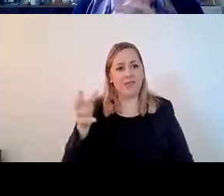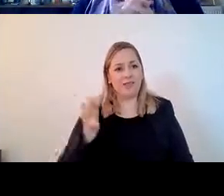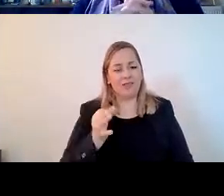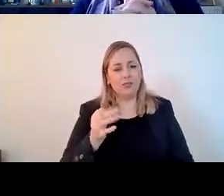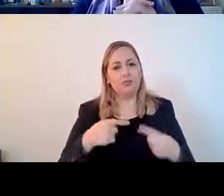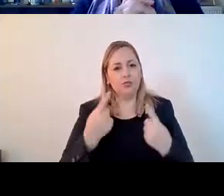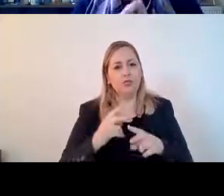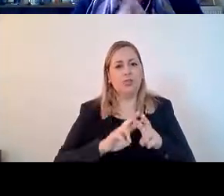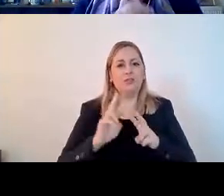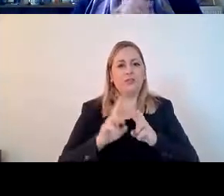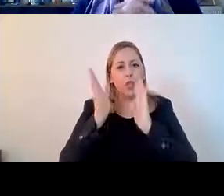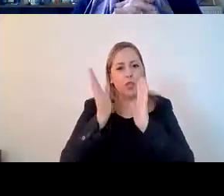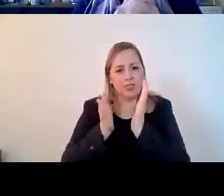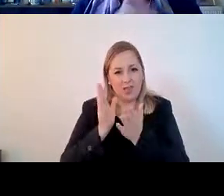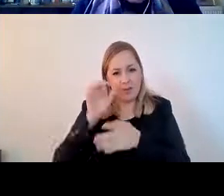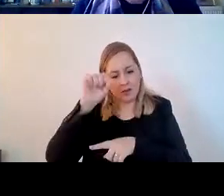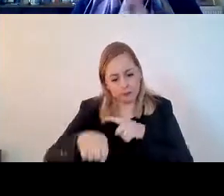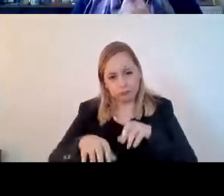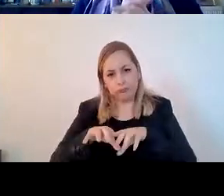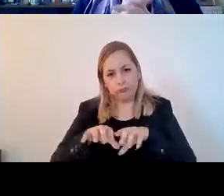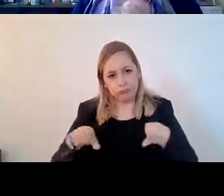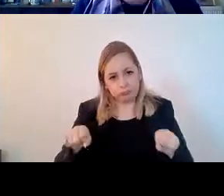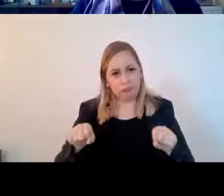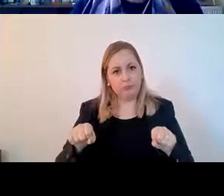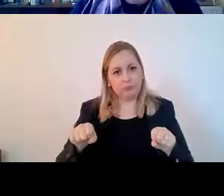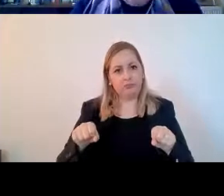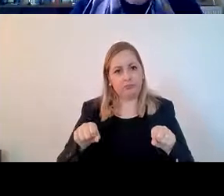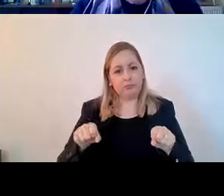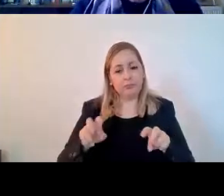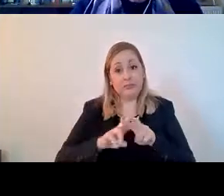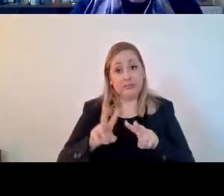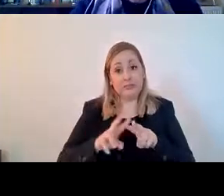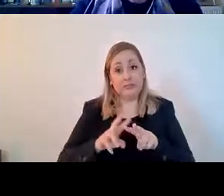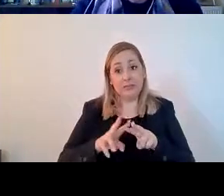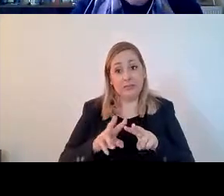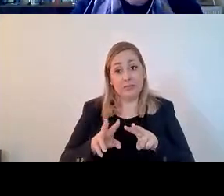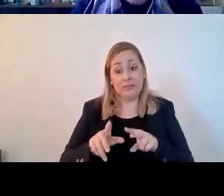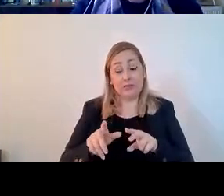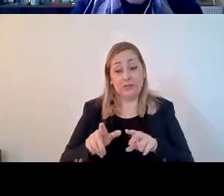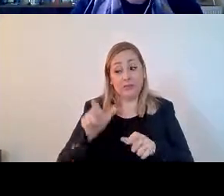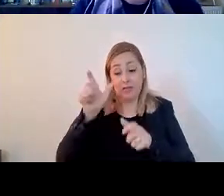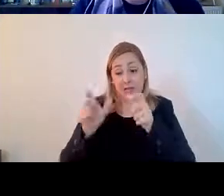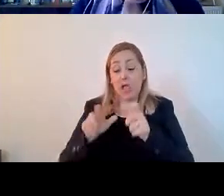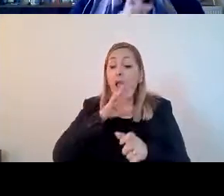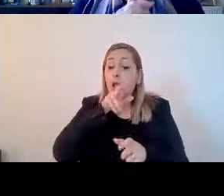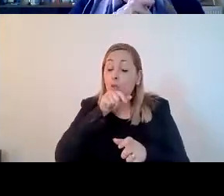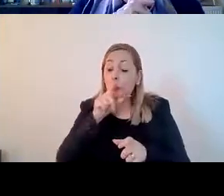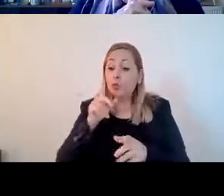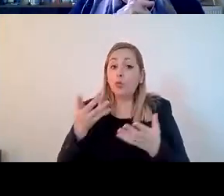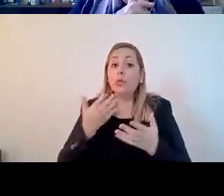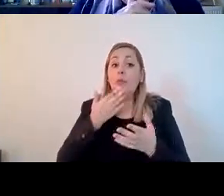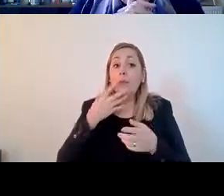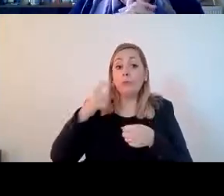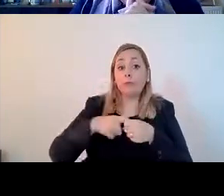hace terapia de aceptación y compromiso, que se le hace incluso en forma remota a los adultos, durante